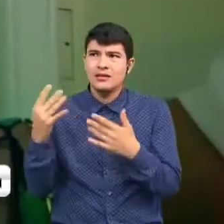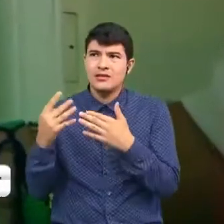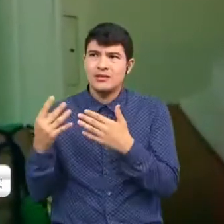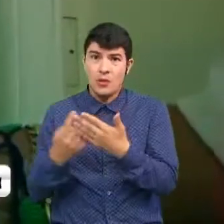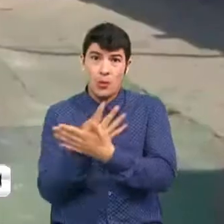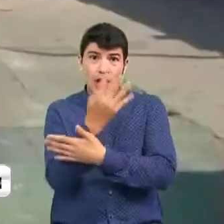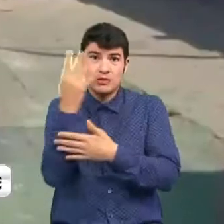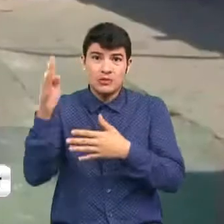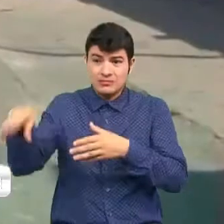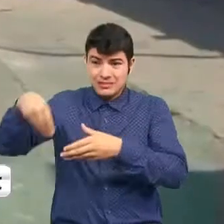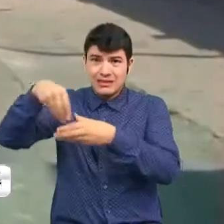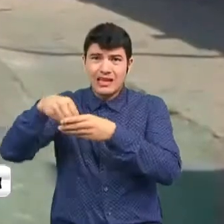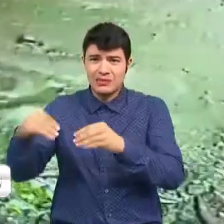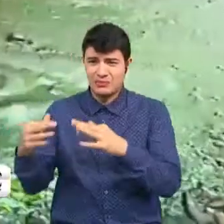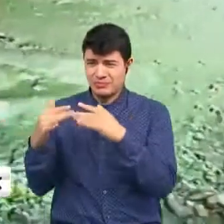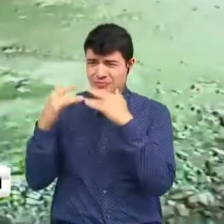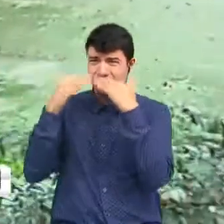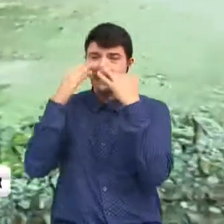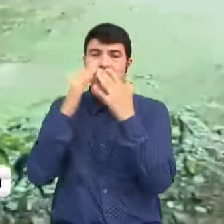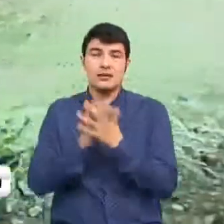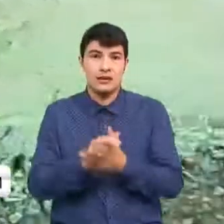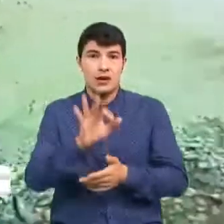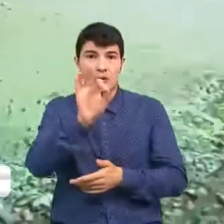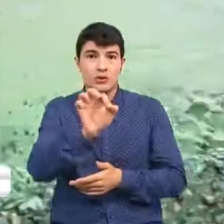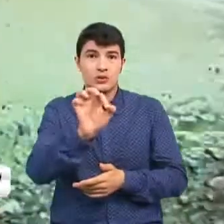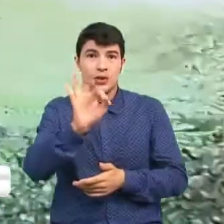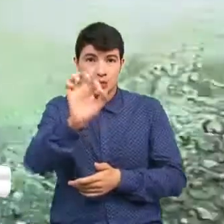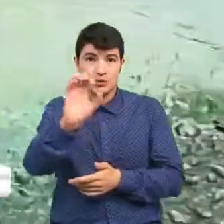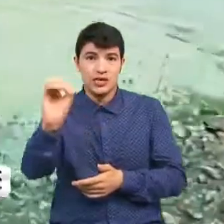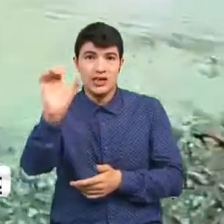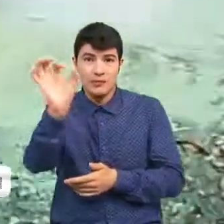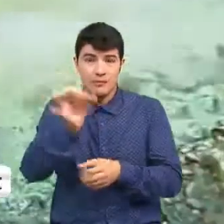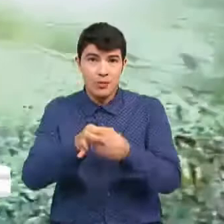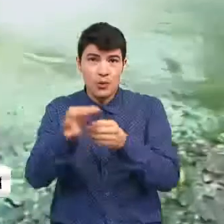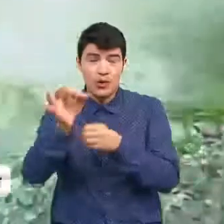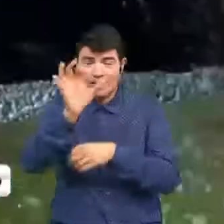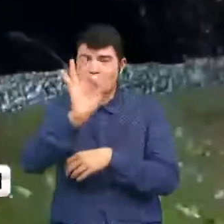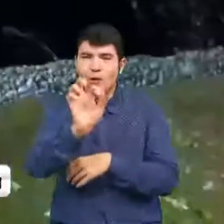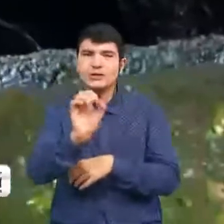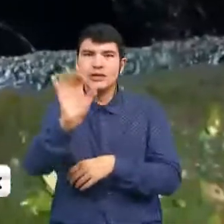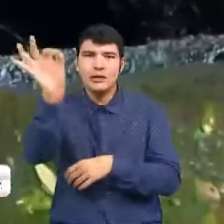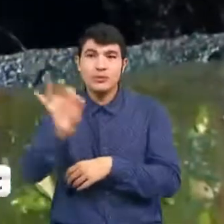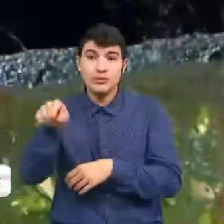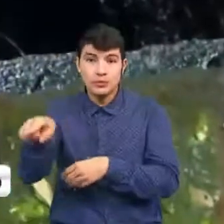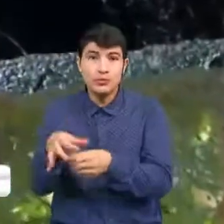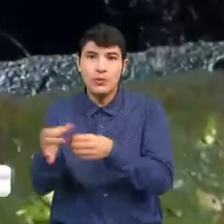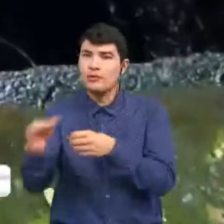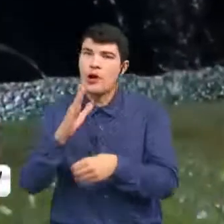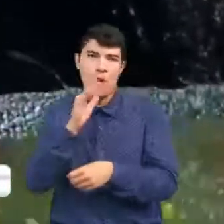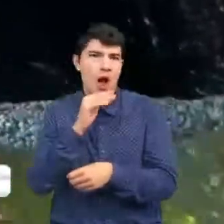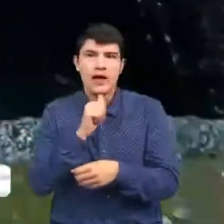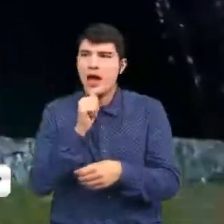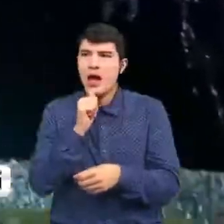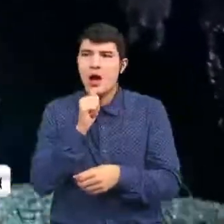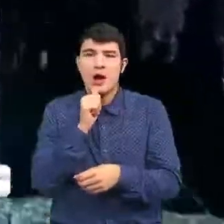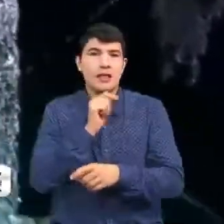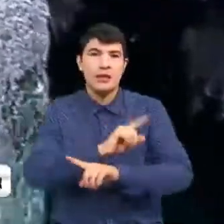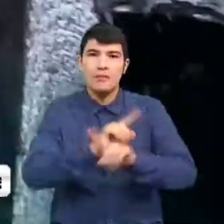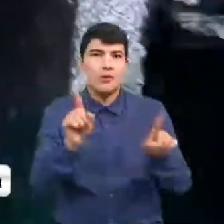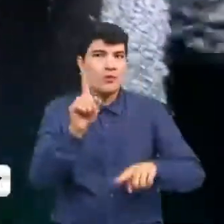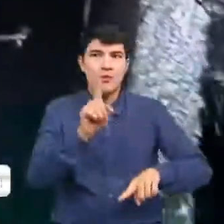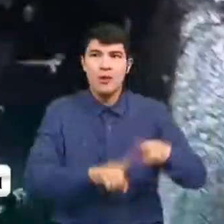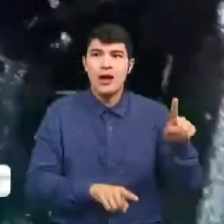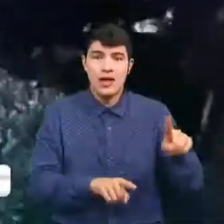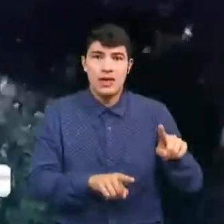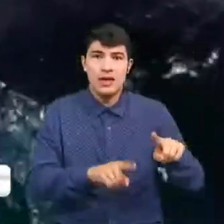contra el cuarto en el 80 por ciento de agua malito no hay agua por la contaminación de la quebrada pero se ha advertido que tampoco se pueden utilizar los fogones